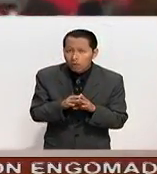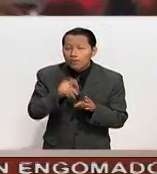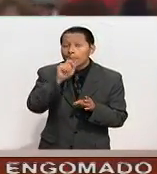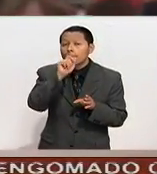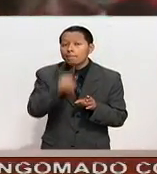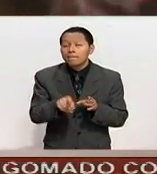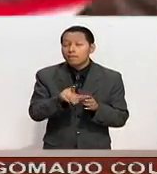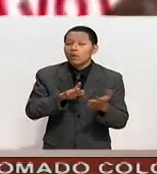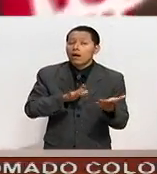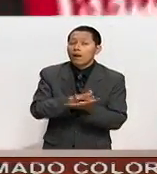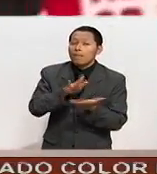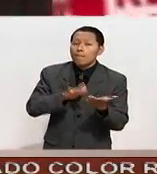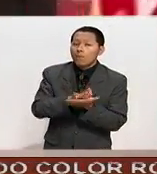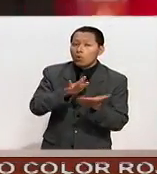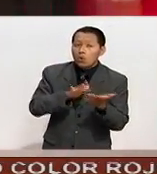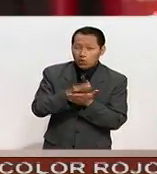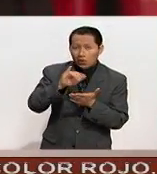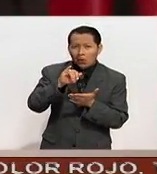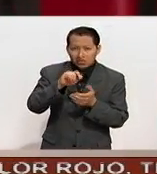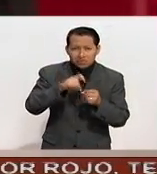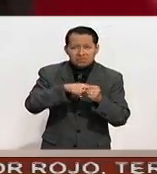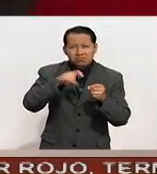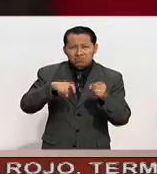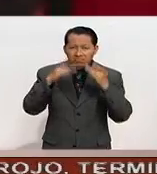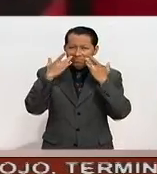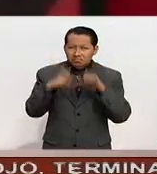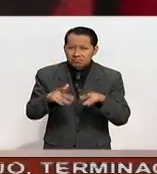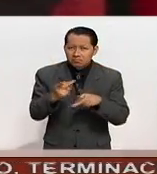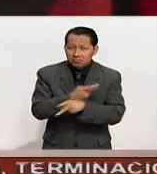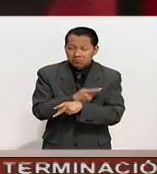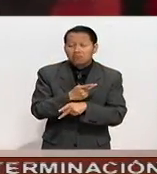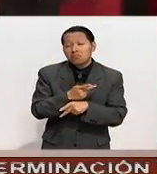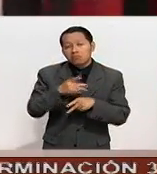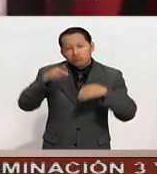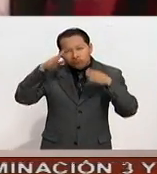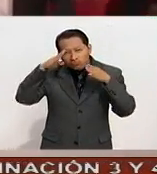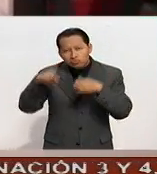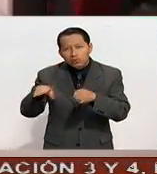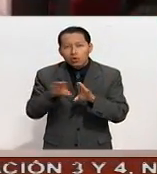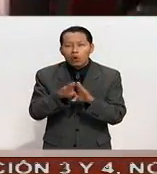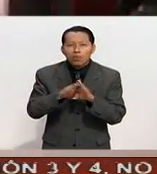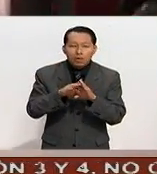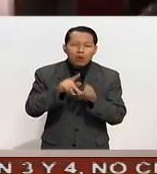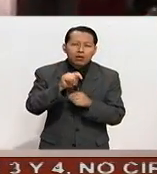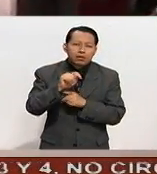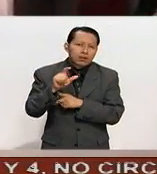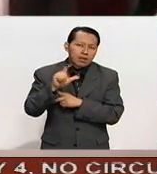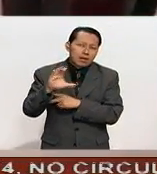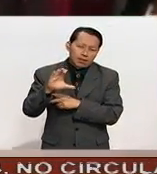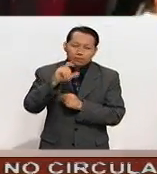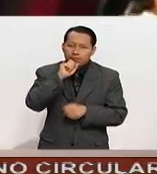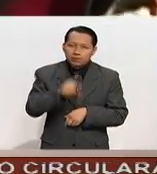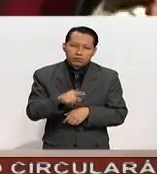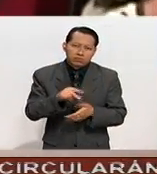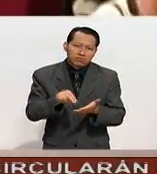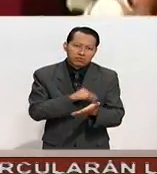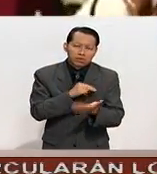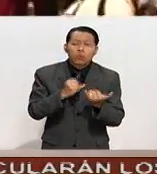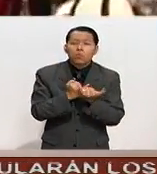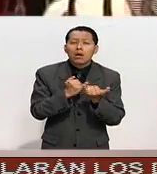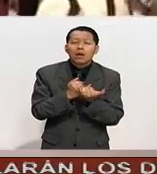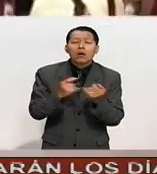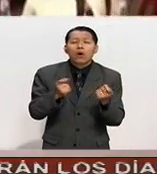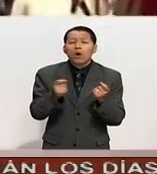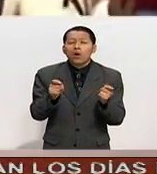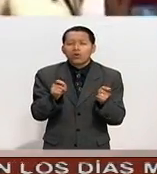apoyan la salida, estarían enfocados principalmente al tema de un tratado de libre comercio y a controles muy estrictos sobre